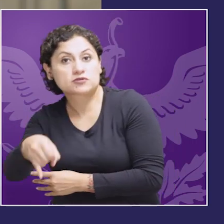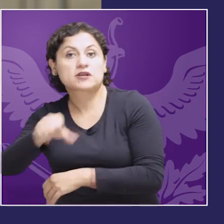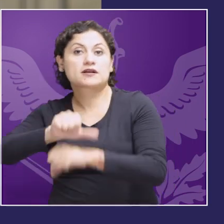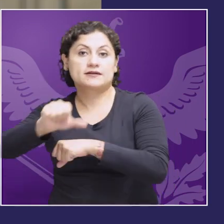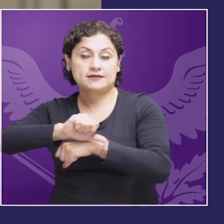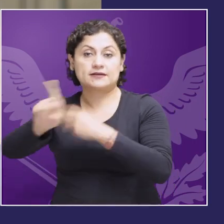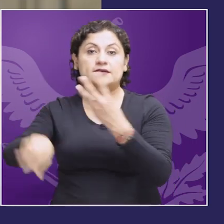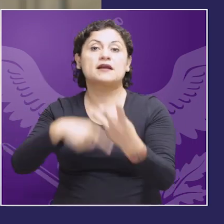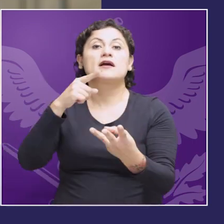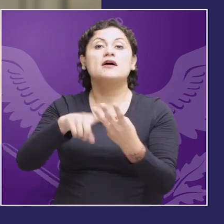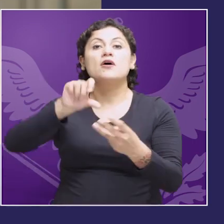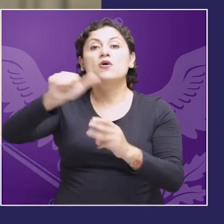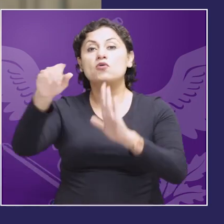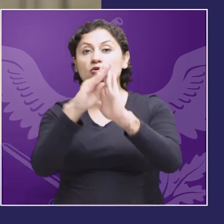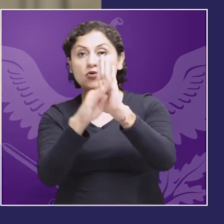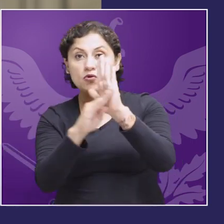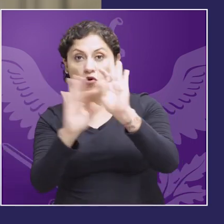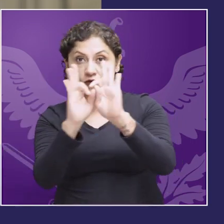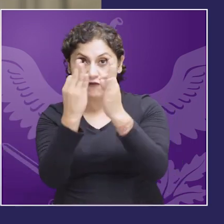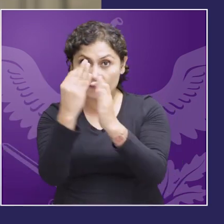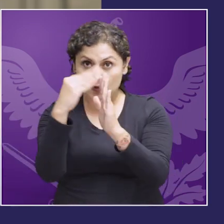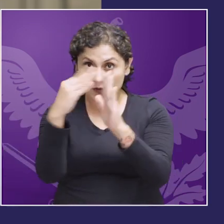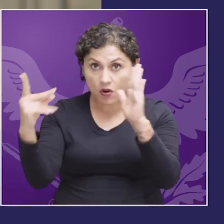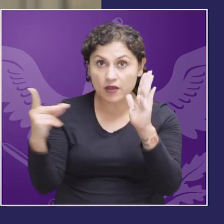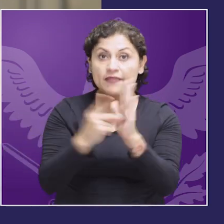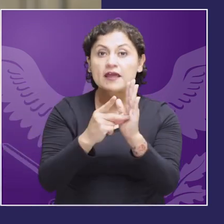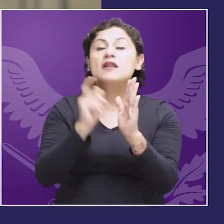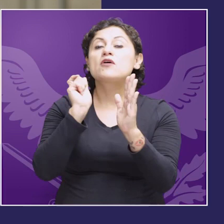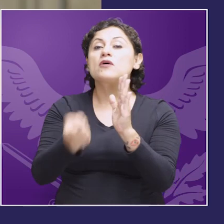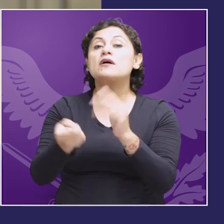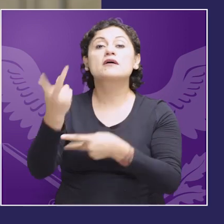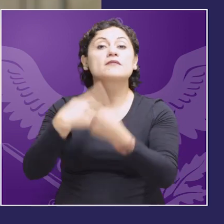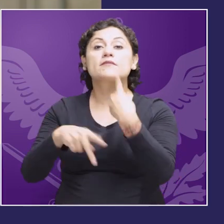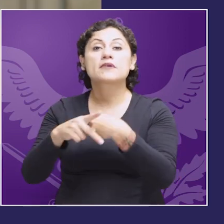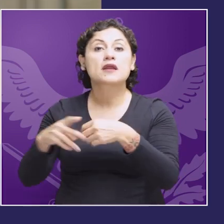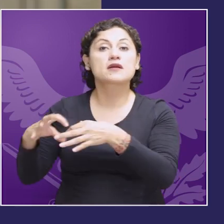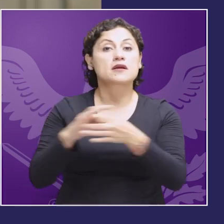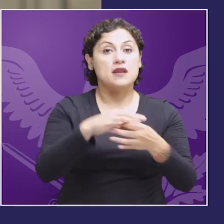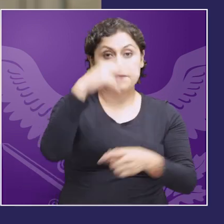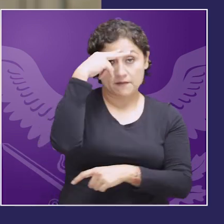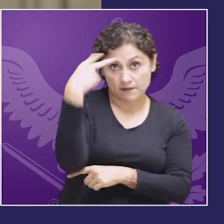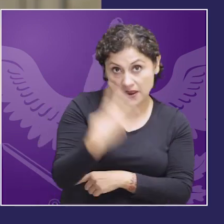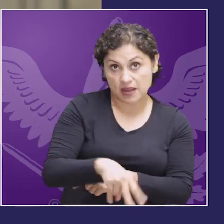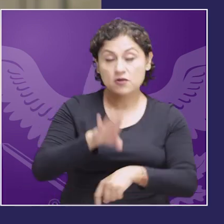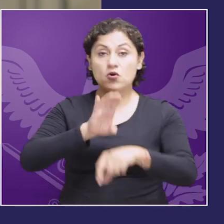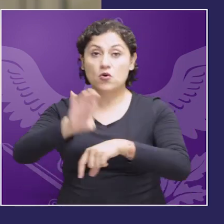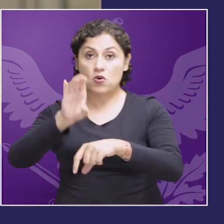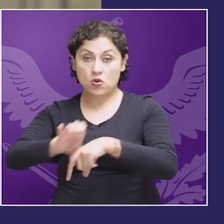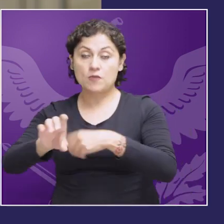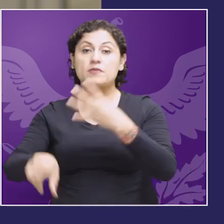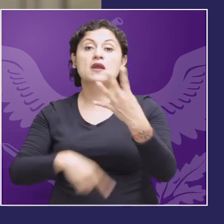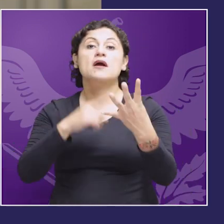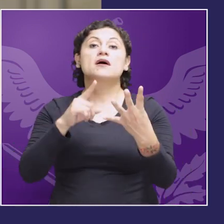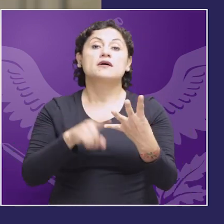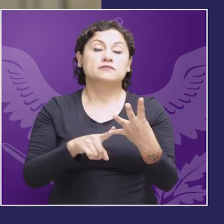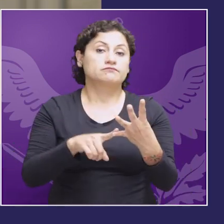de Femicidios era de la Corte Suprema Argentina. Protocolo modelo de incorporación de perspectiva de género, la base estaba en el